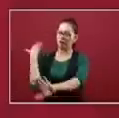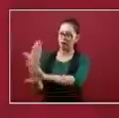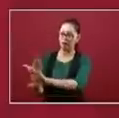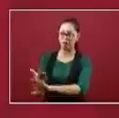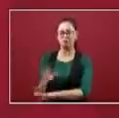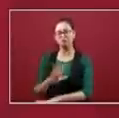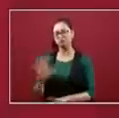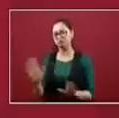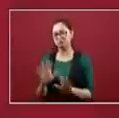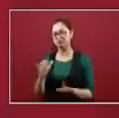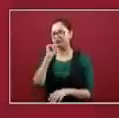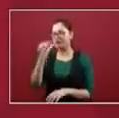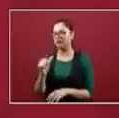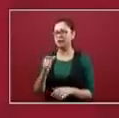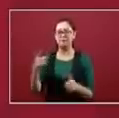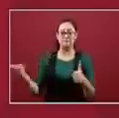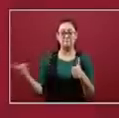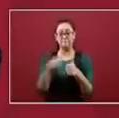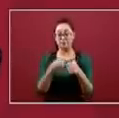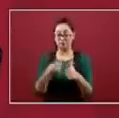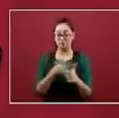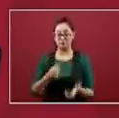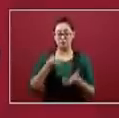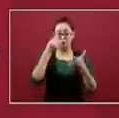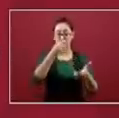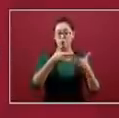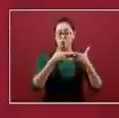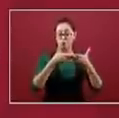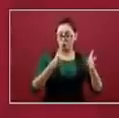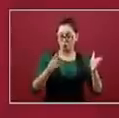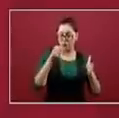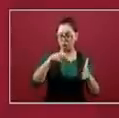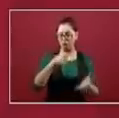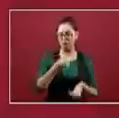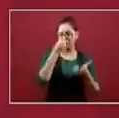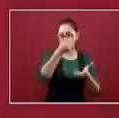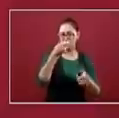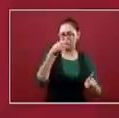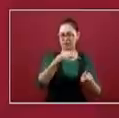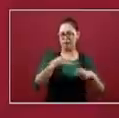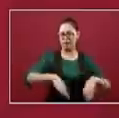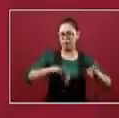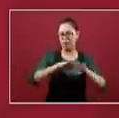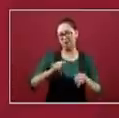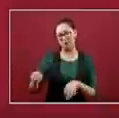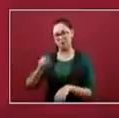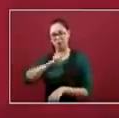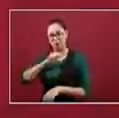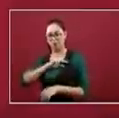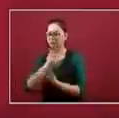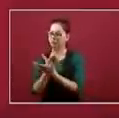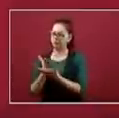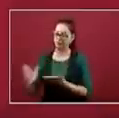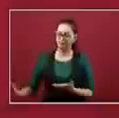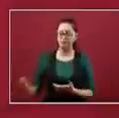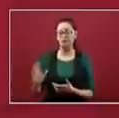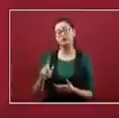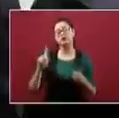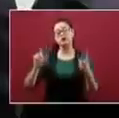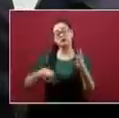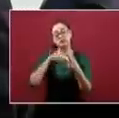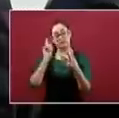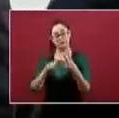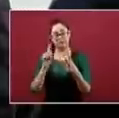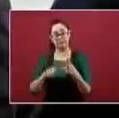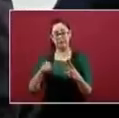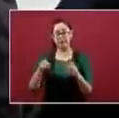el financiamiento privado como una regla de corte constitucional. Y finalmente, que las campañas negras están prohibidas en el sistema electoral mexicano. Esto